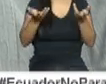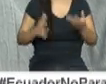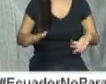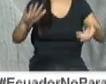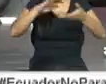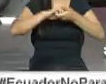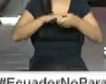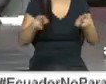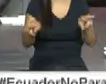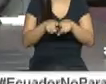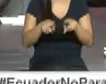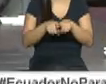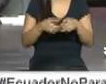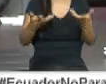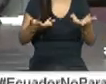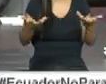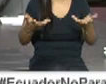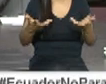en la